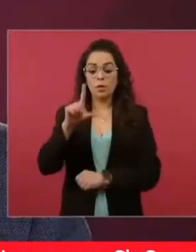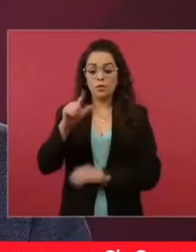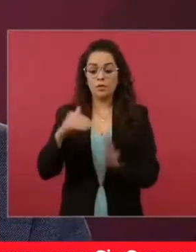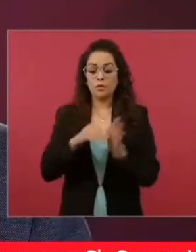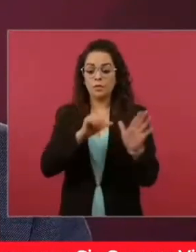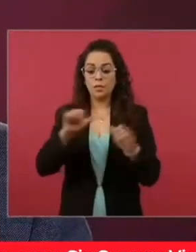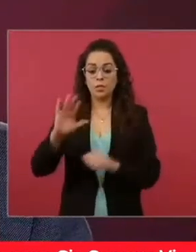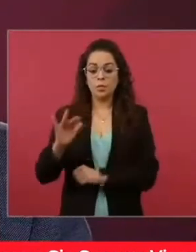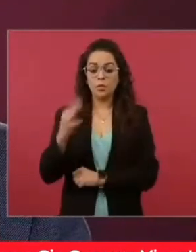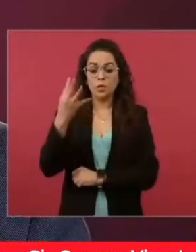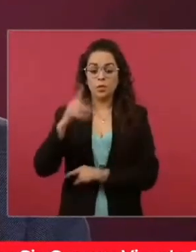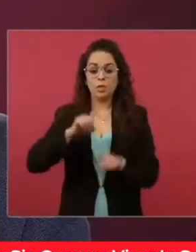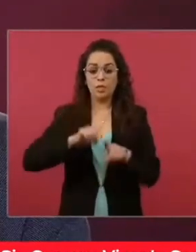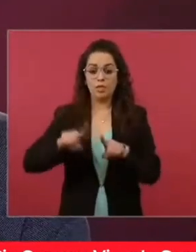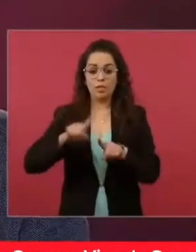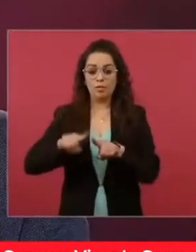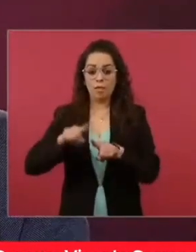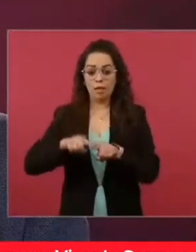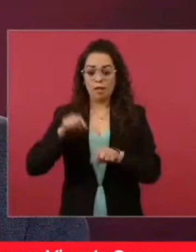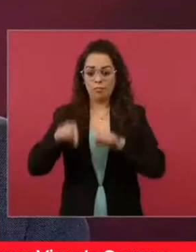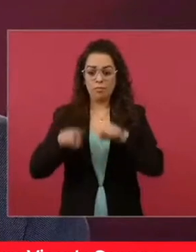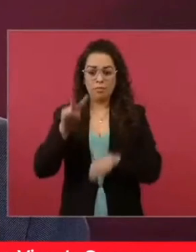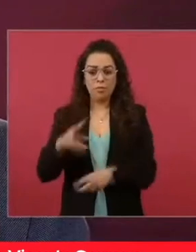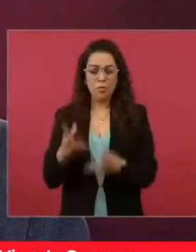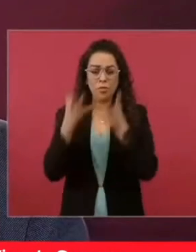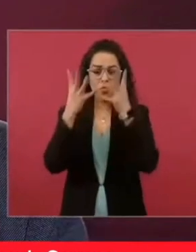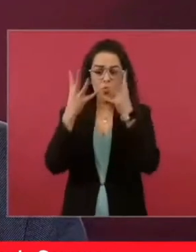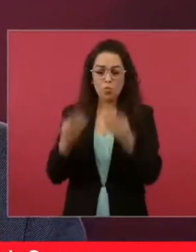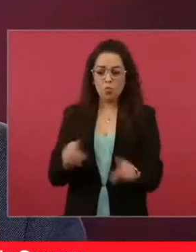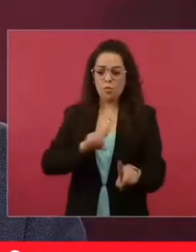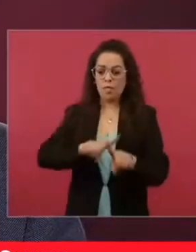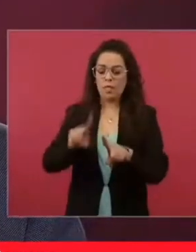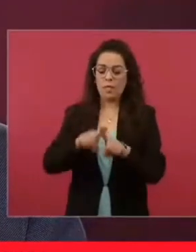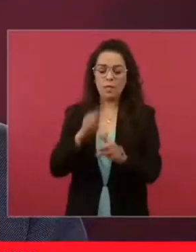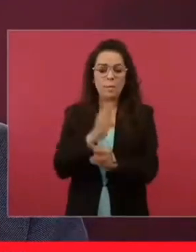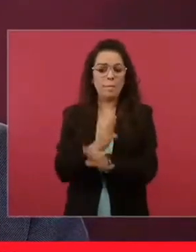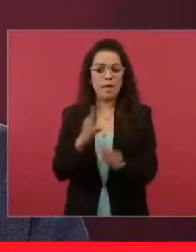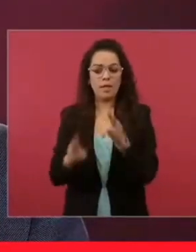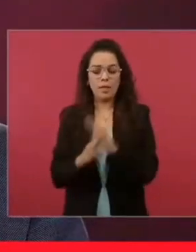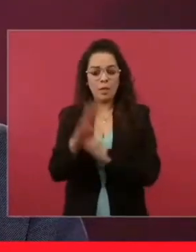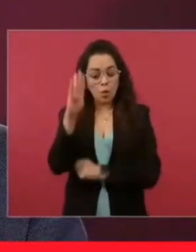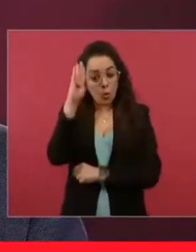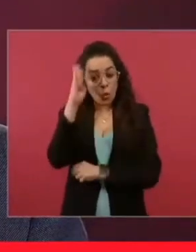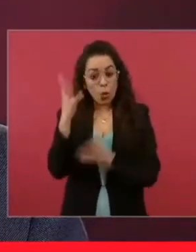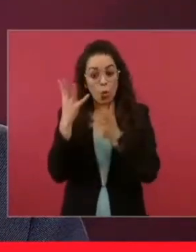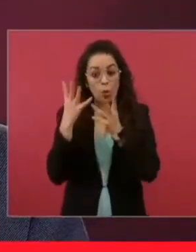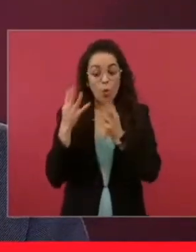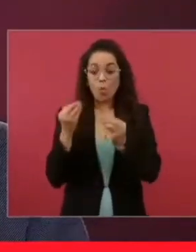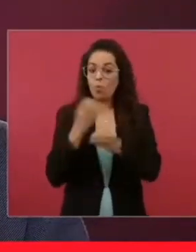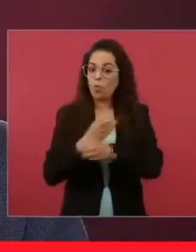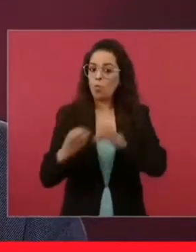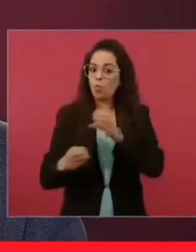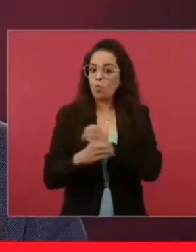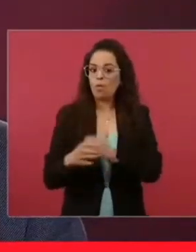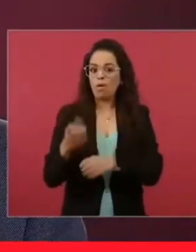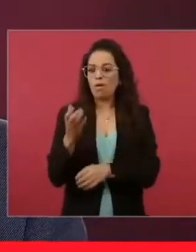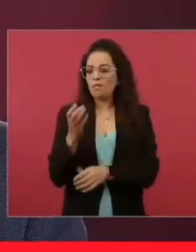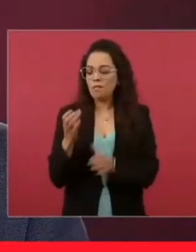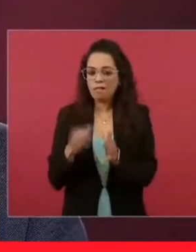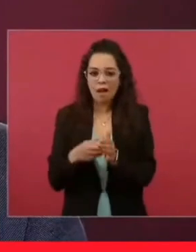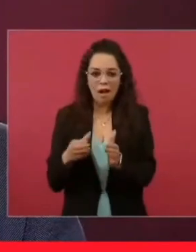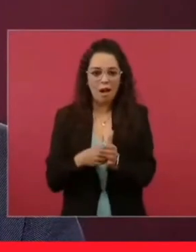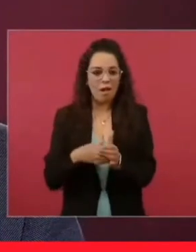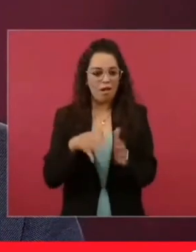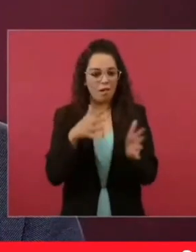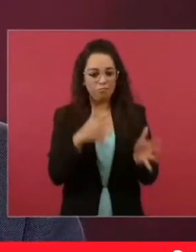fragmentos es una Inmensidad de material son enormes cantidades de cajas todas